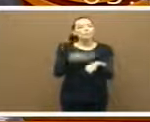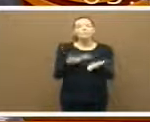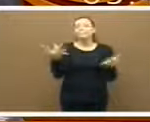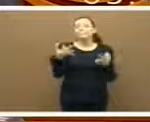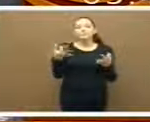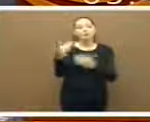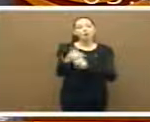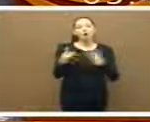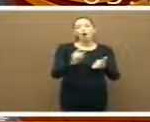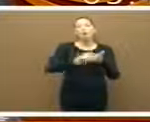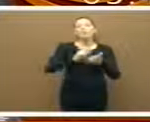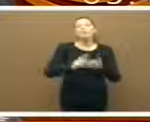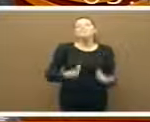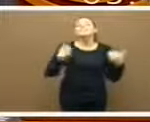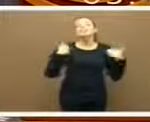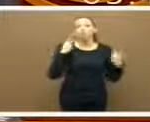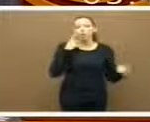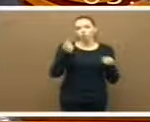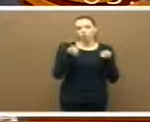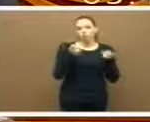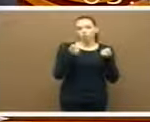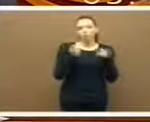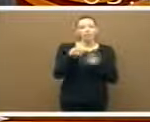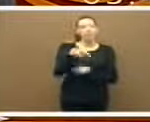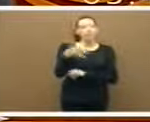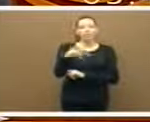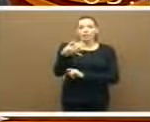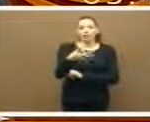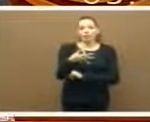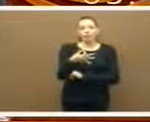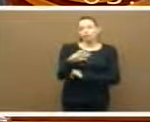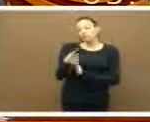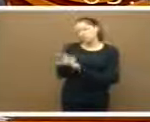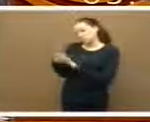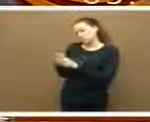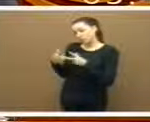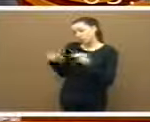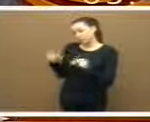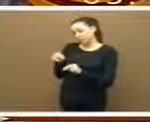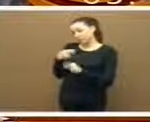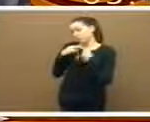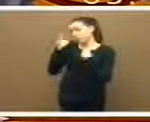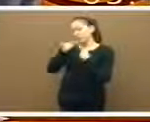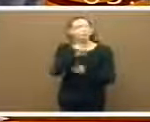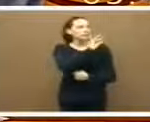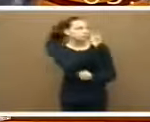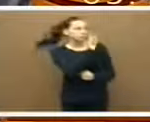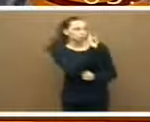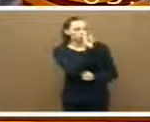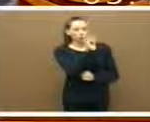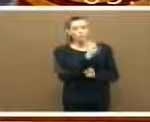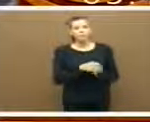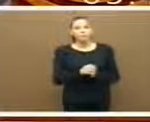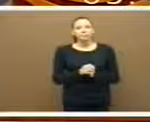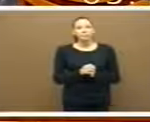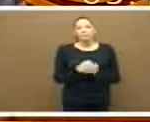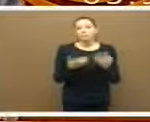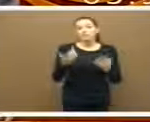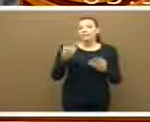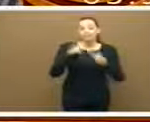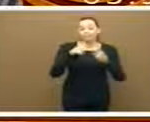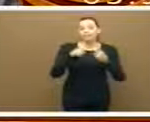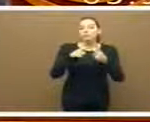modificaciones de crédito, que no se pasen por la Asamblea si son a tener en cuenta. Señoría. Y segundo, sí, termino rápidamente. Y segundo, que se